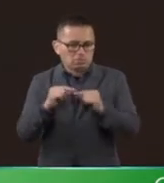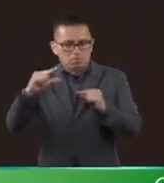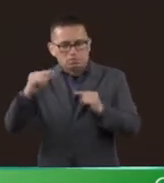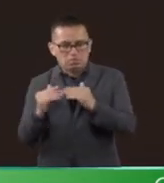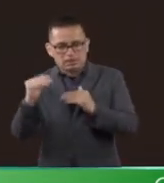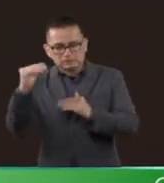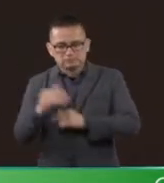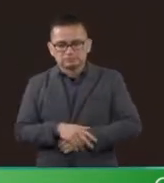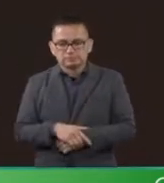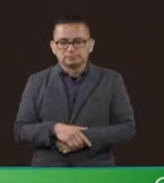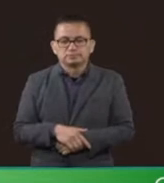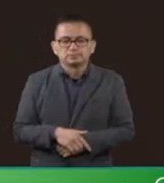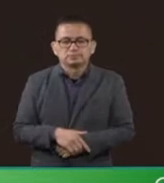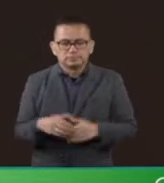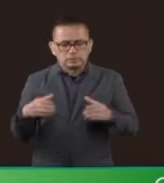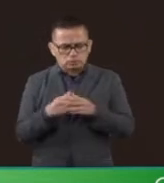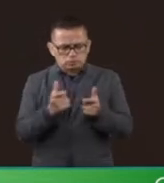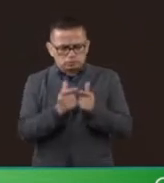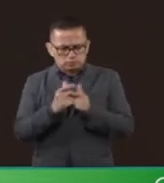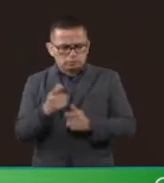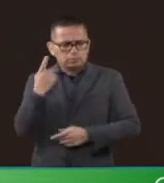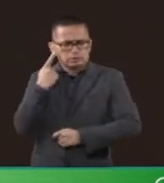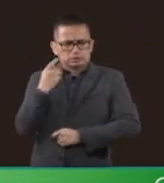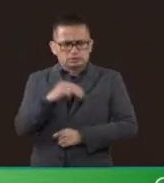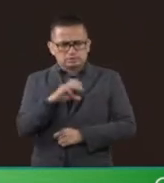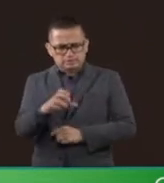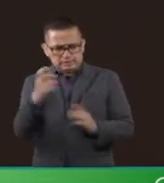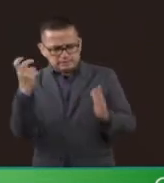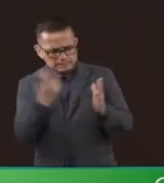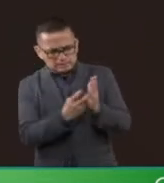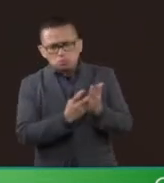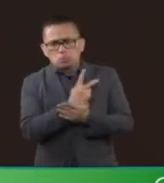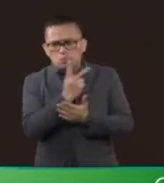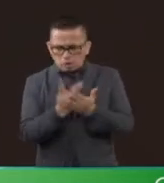Movimiento Ciudadano está a favor de estos programas de bienestar, como